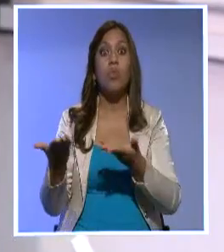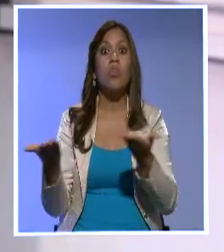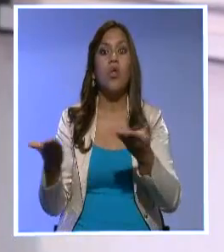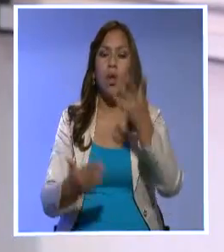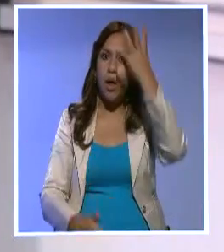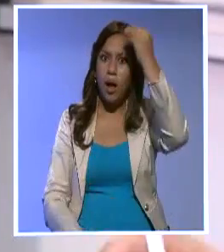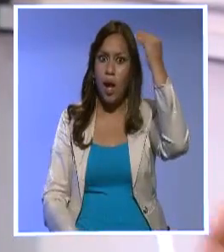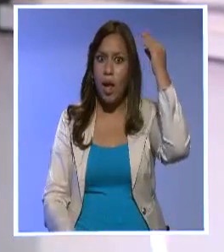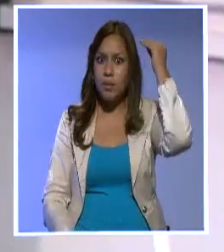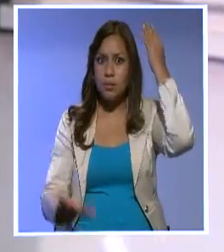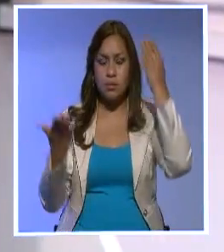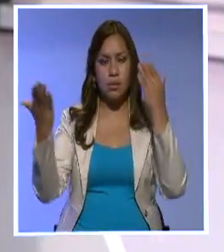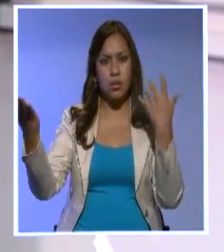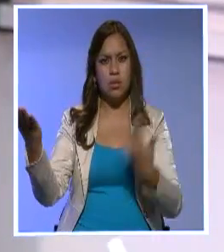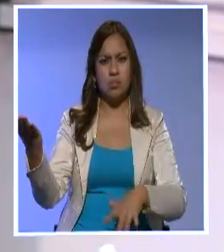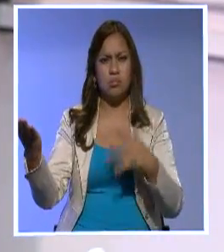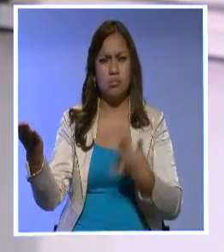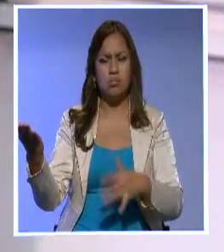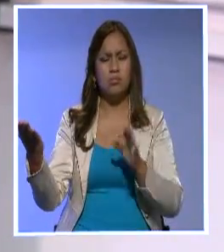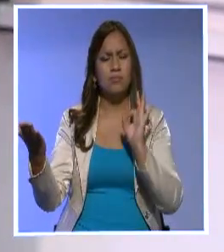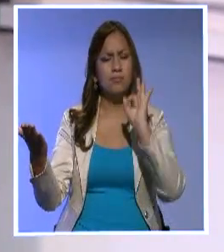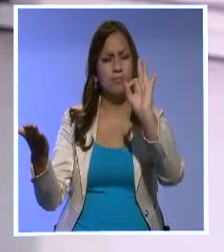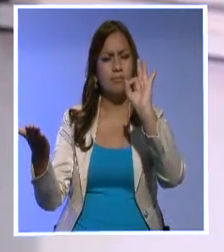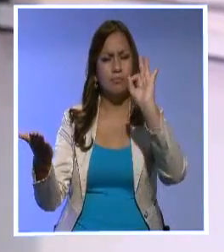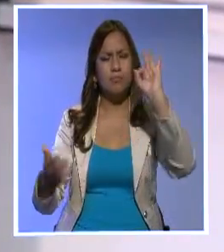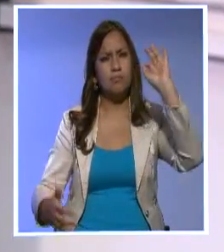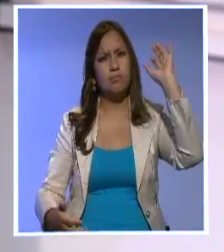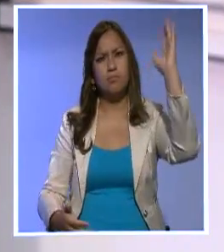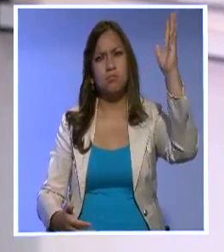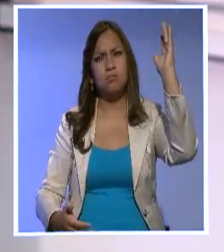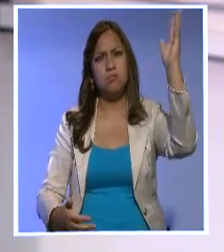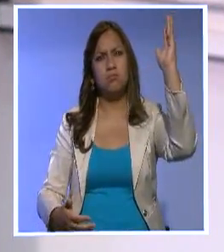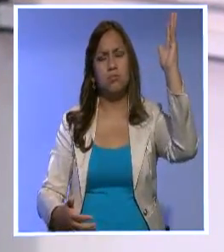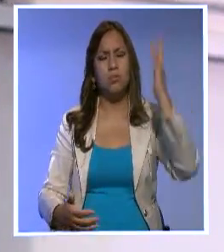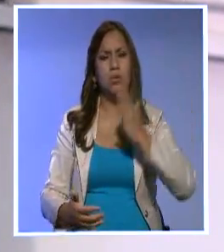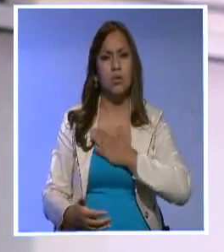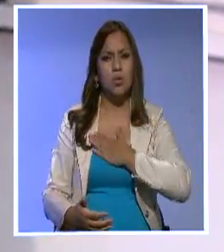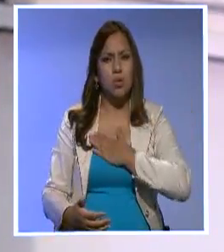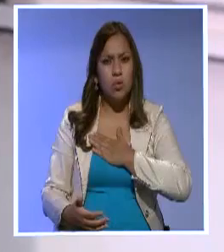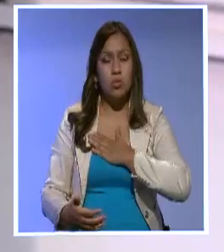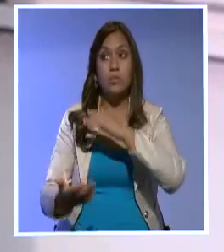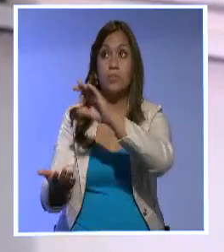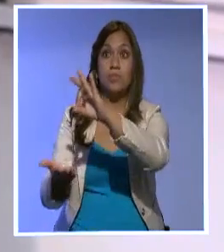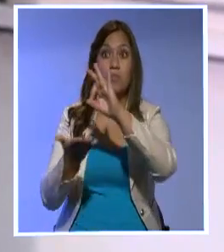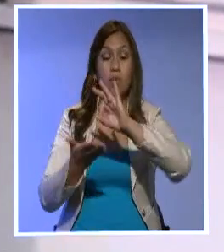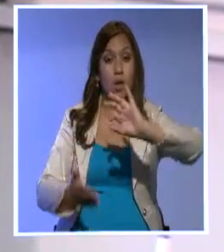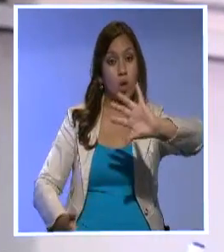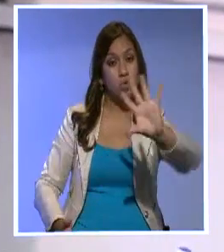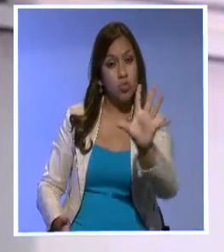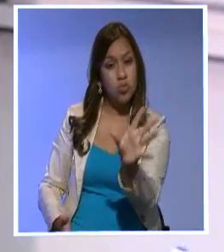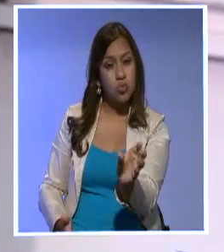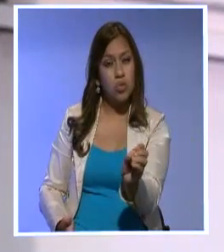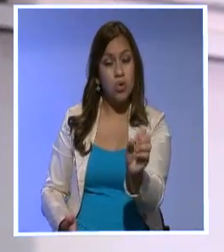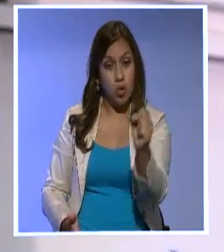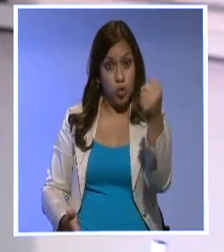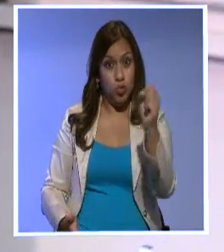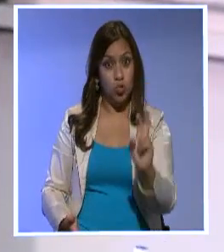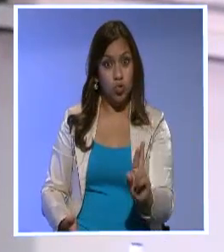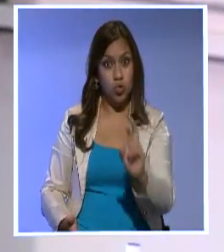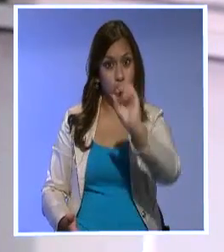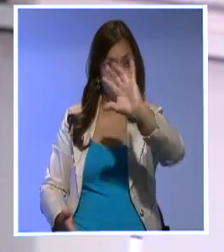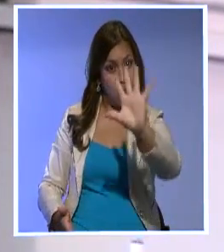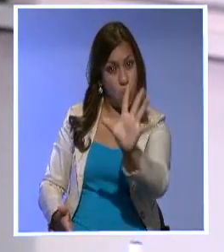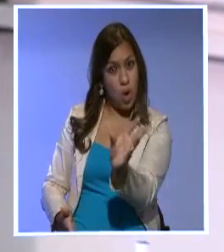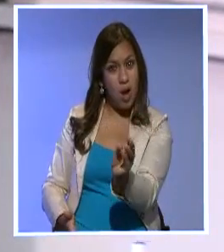mensaje muy muy muy motivado muy estructurado los representantes de sudáfrica donde fidel tuvo una conexión